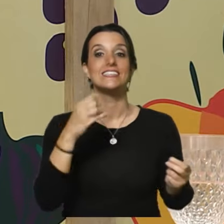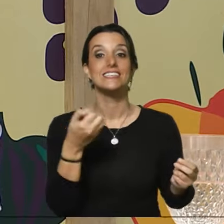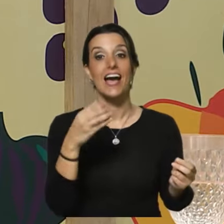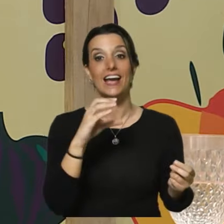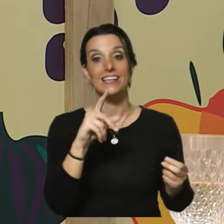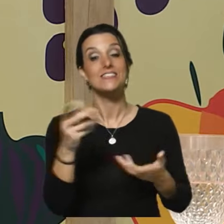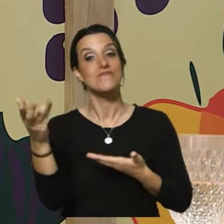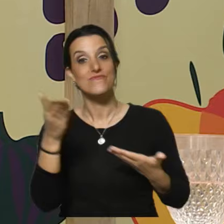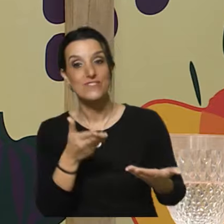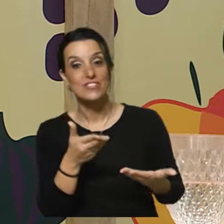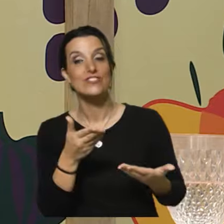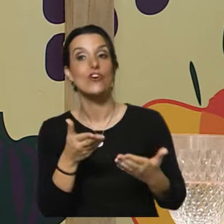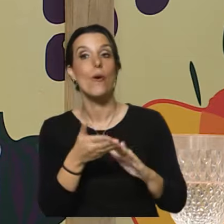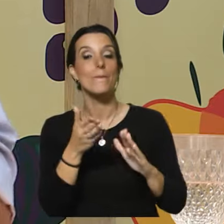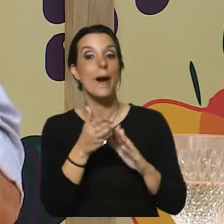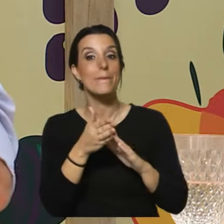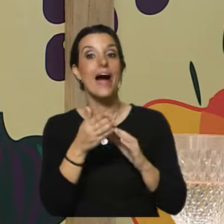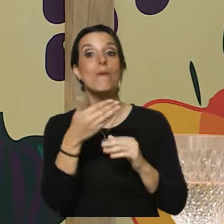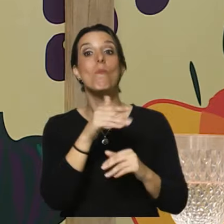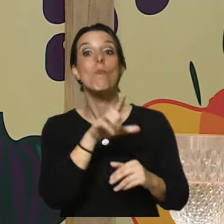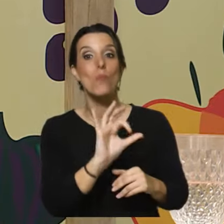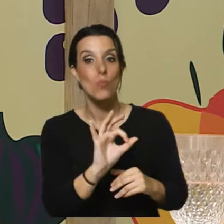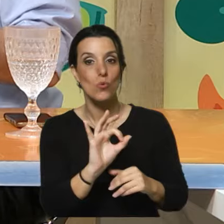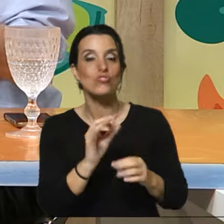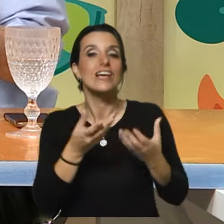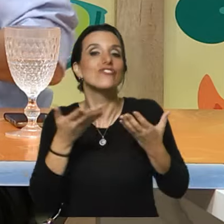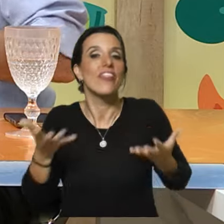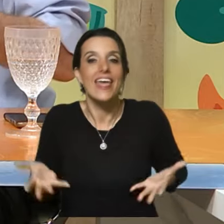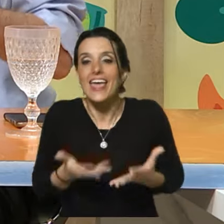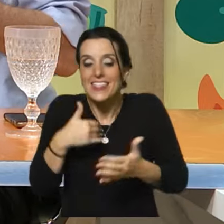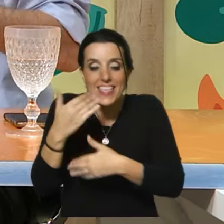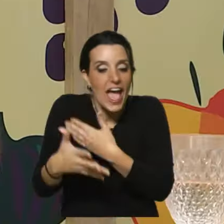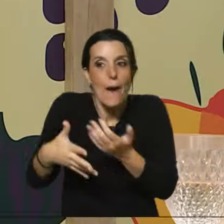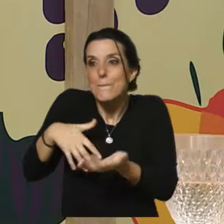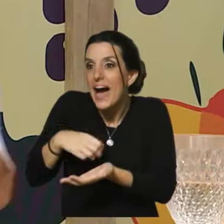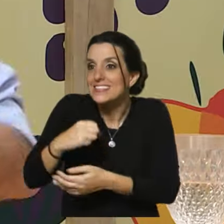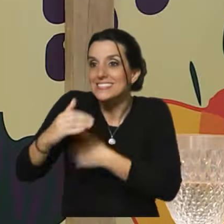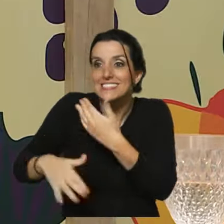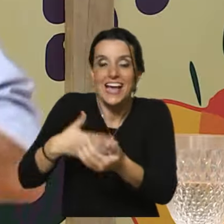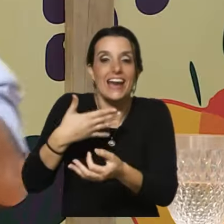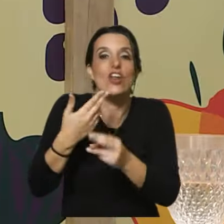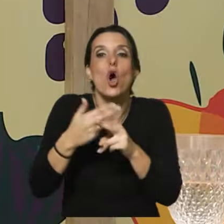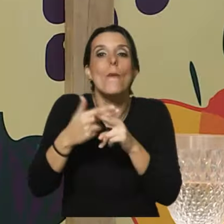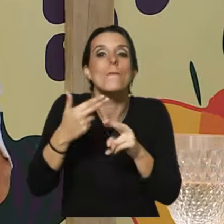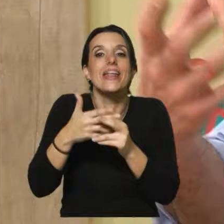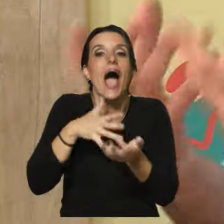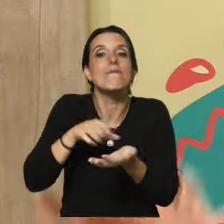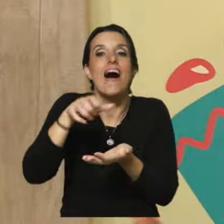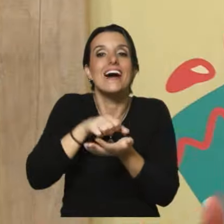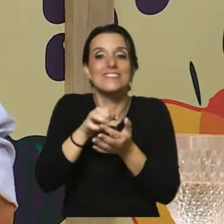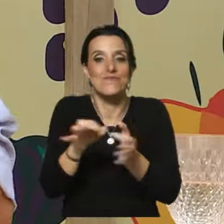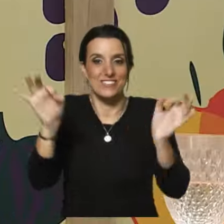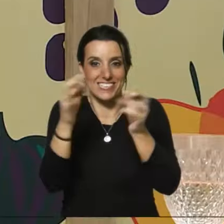invitarlos Entonces es majando los Bla cosa de amasar algo le da esa cuestión bien artesanal